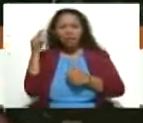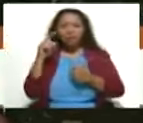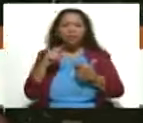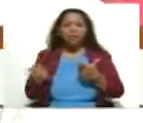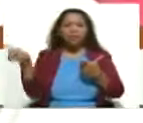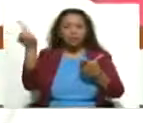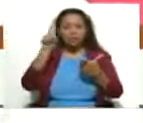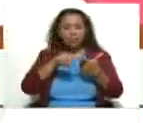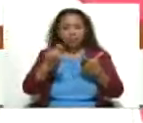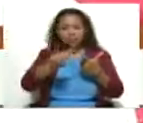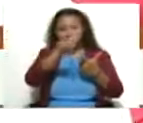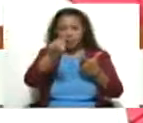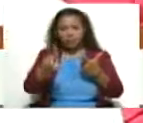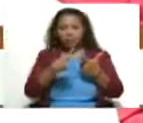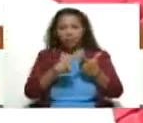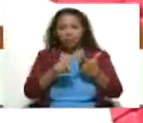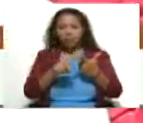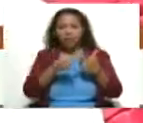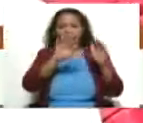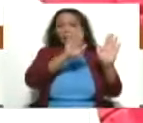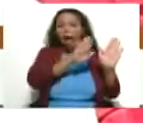Segunda pregunta,